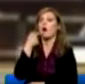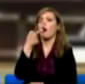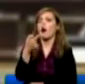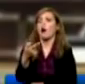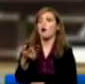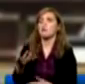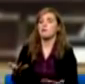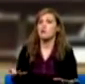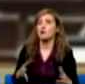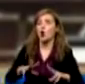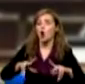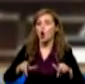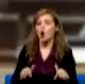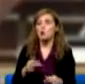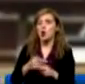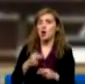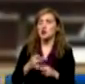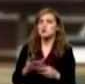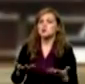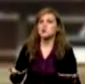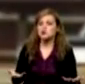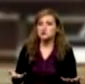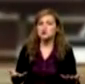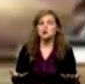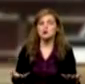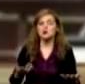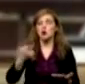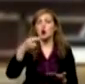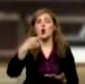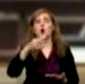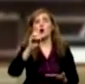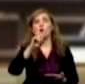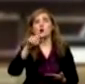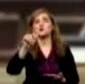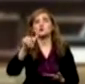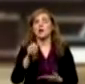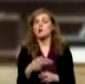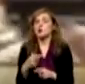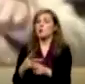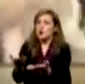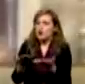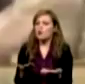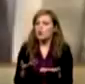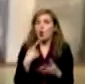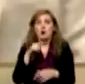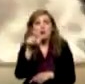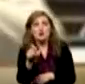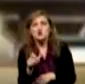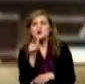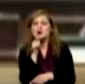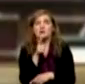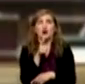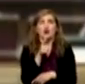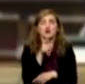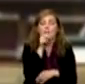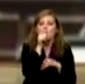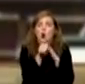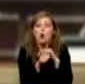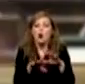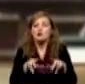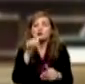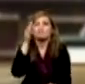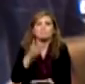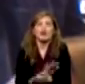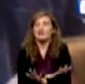que socapó la corrupción del señor Ramiro González. ¿A Aquí no estamos para socapar la corrupción